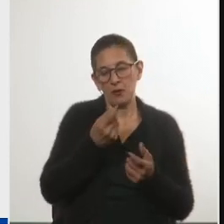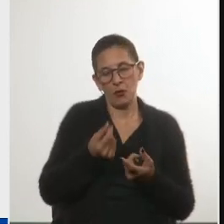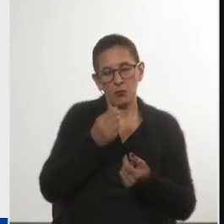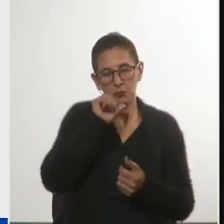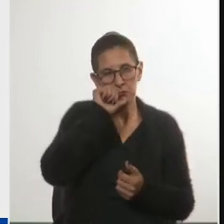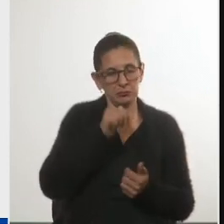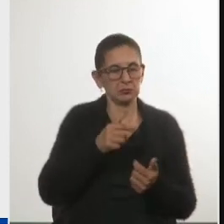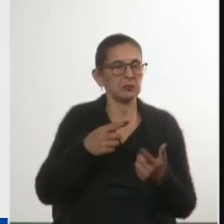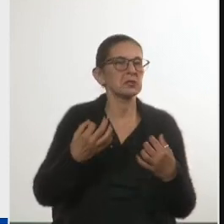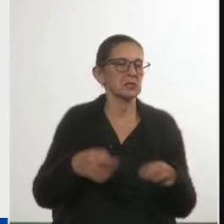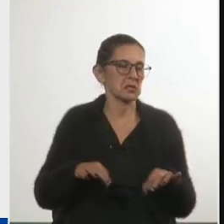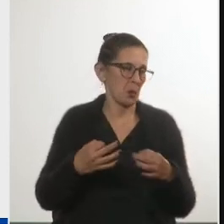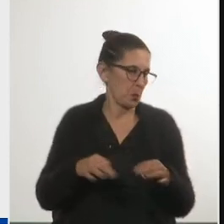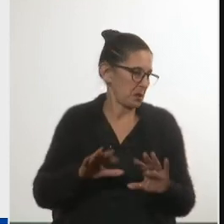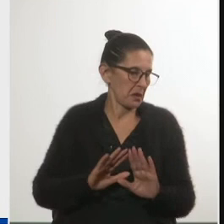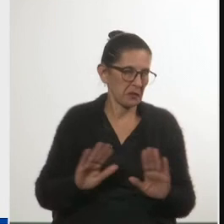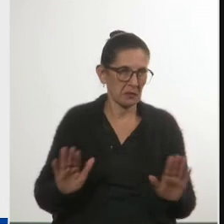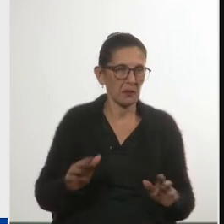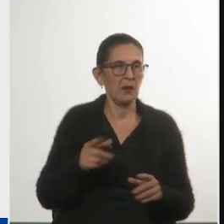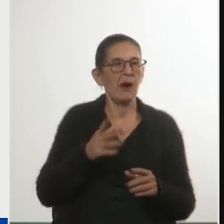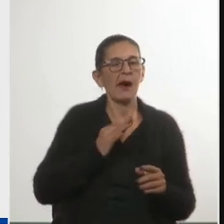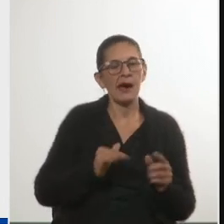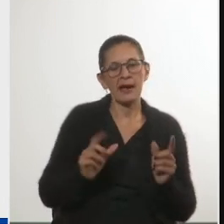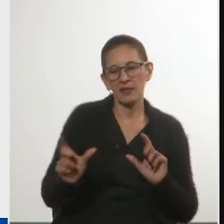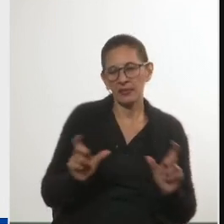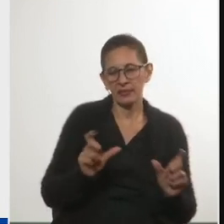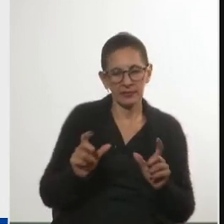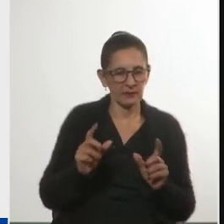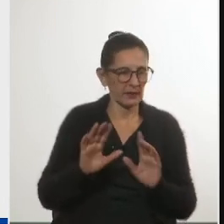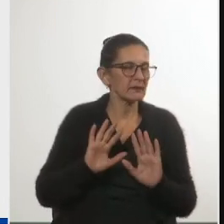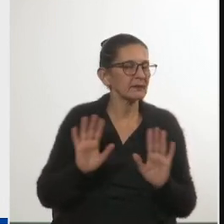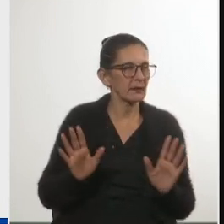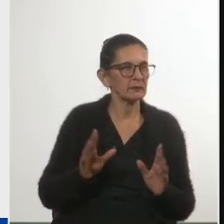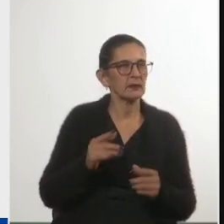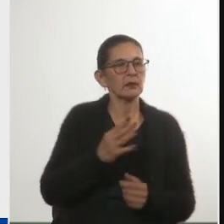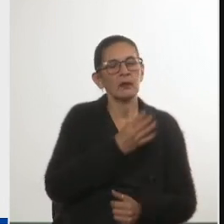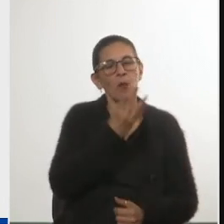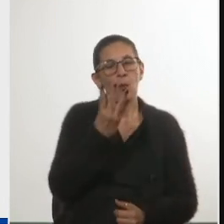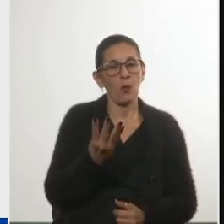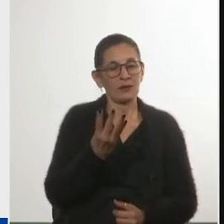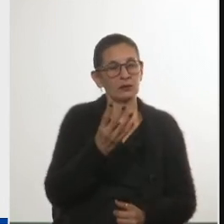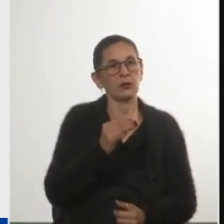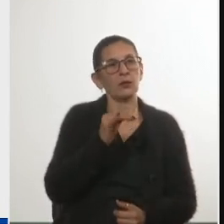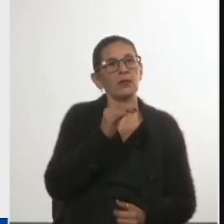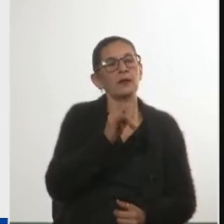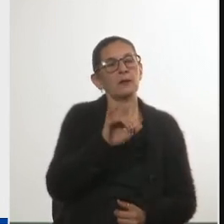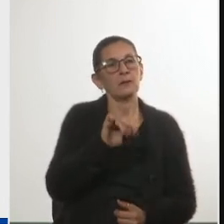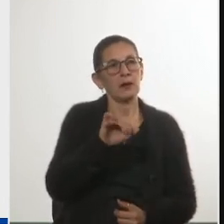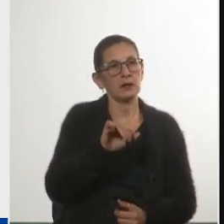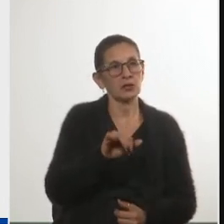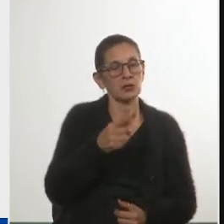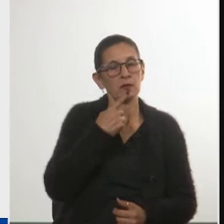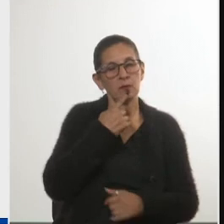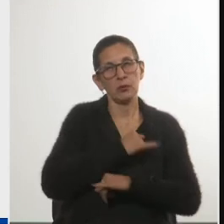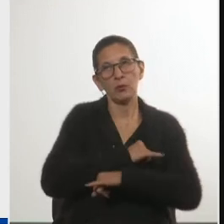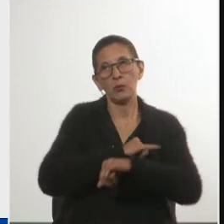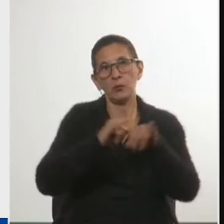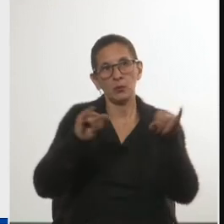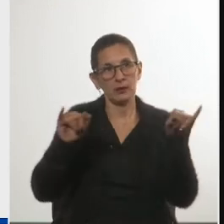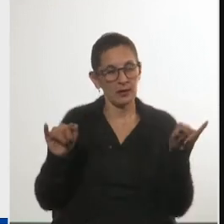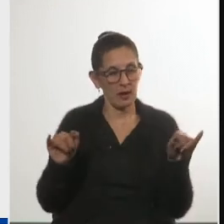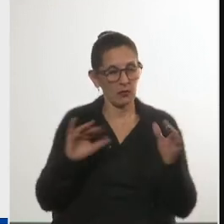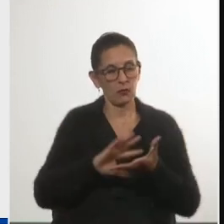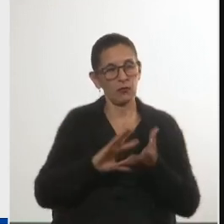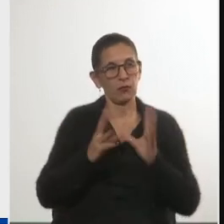es segura más allá de las variaciones en la percepción sensorial. El día 4 del 5 se emite un comunicado a la población